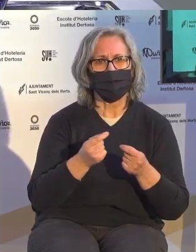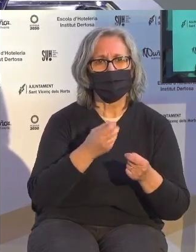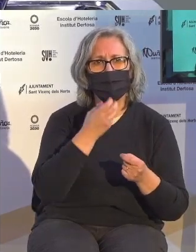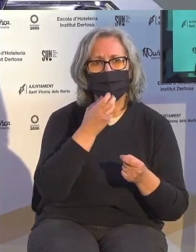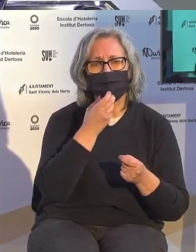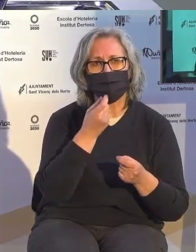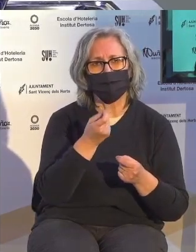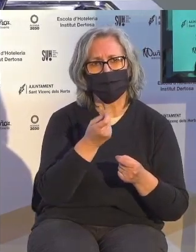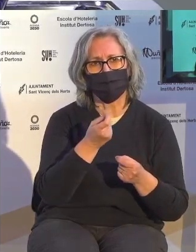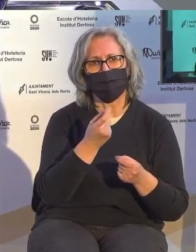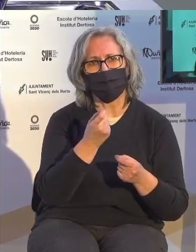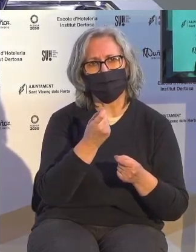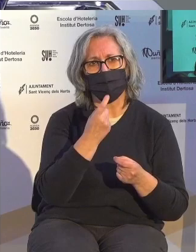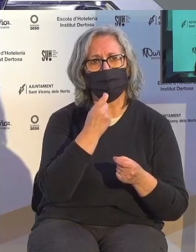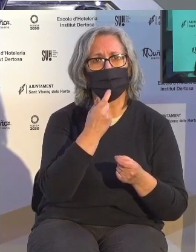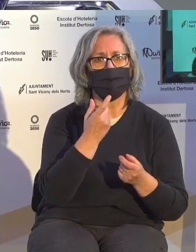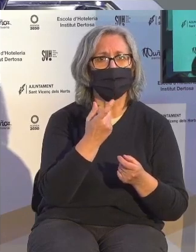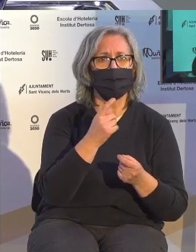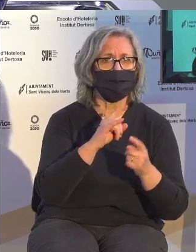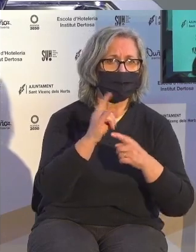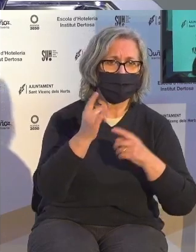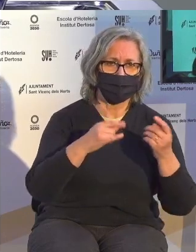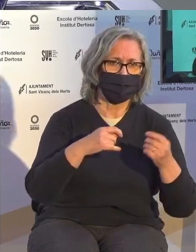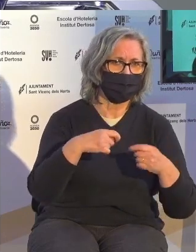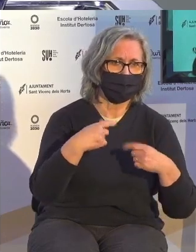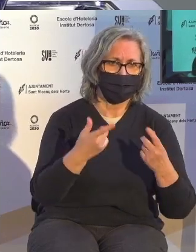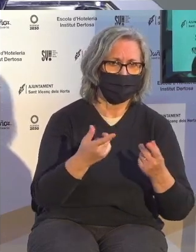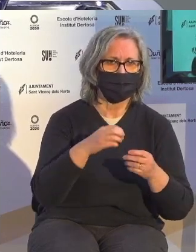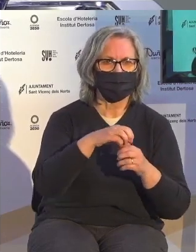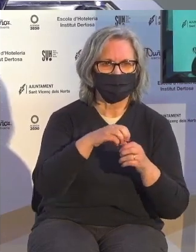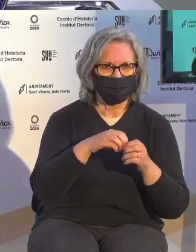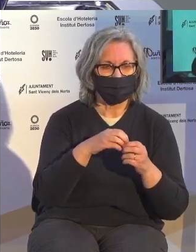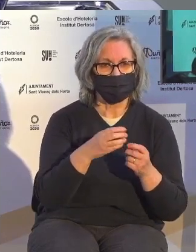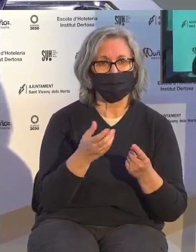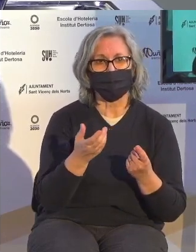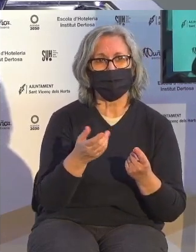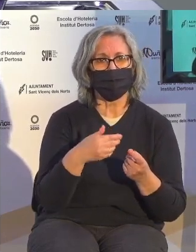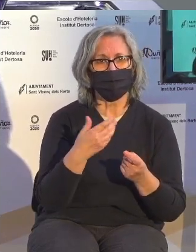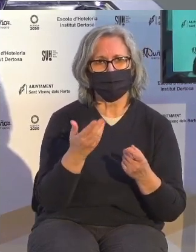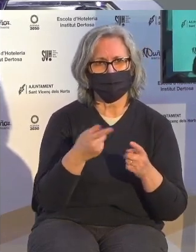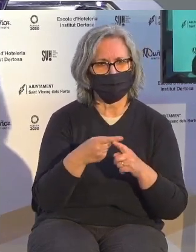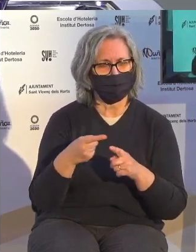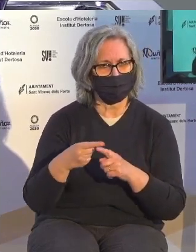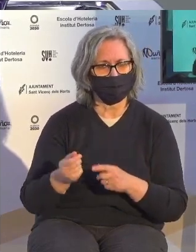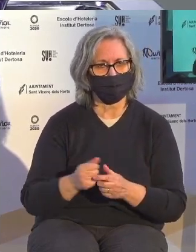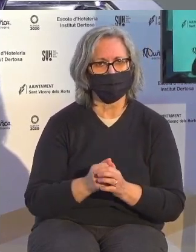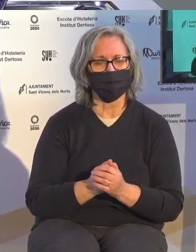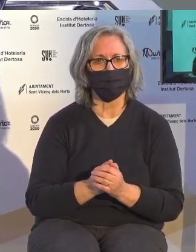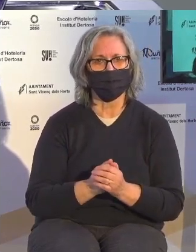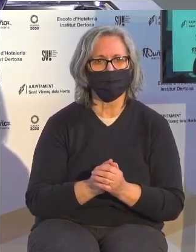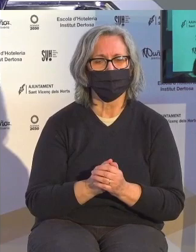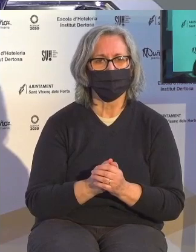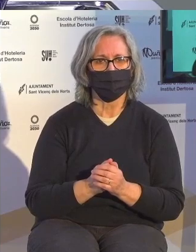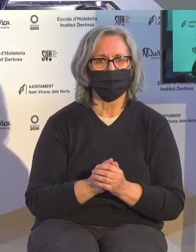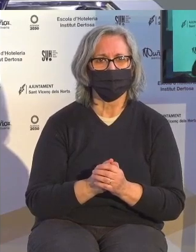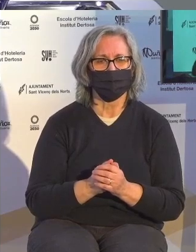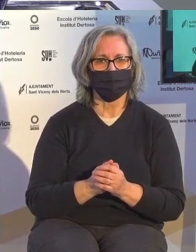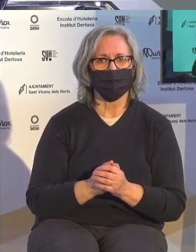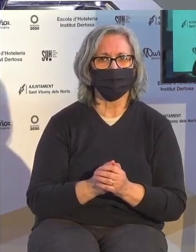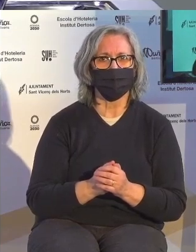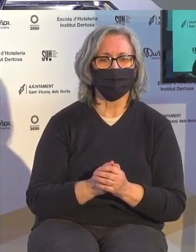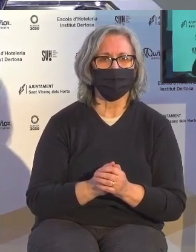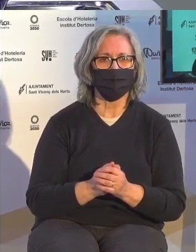ride berries necesita datos y por congelador puedes poner spaces